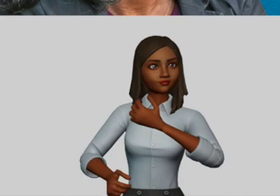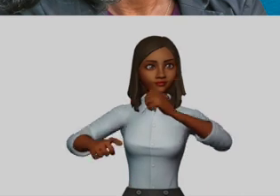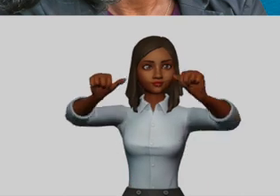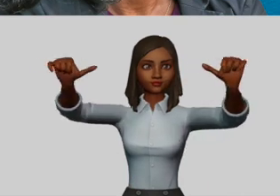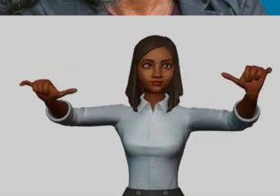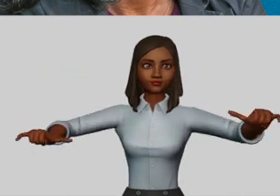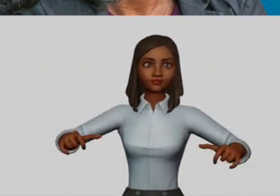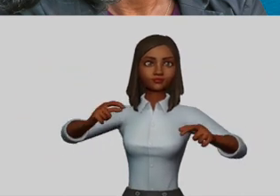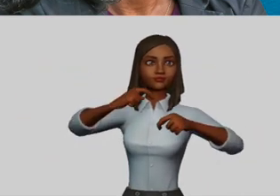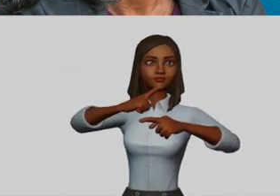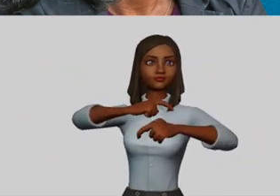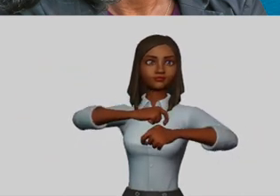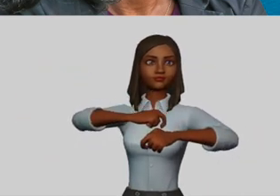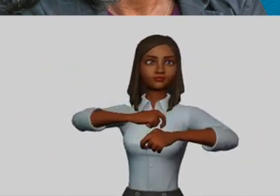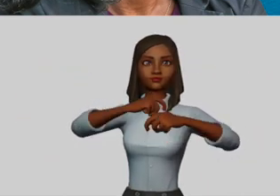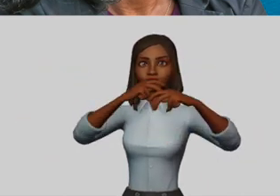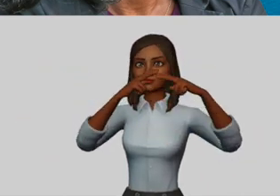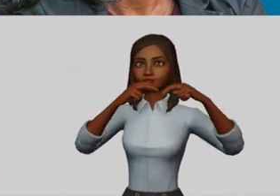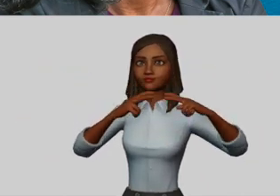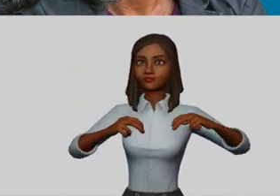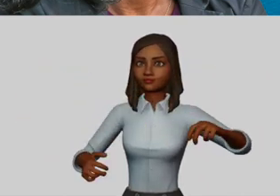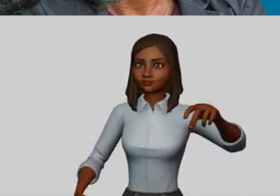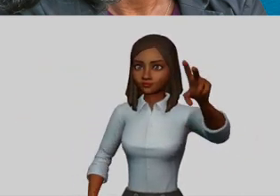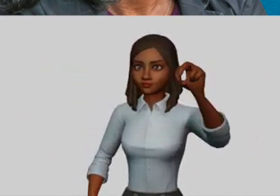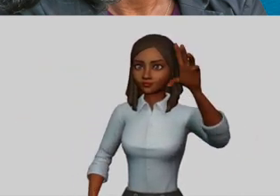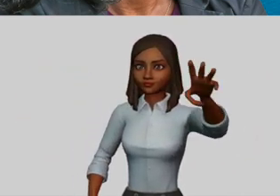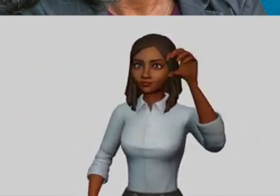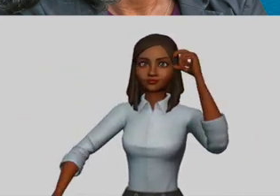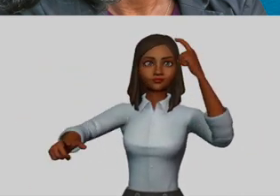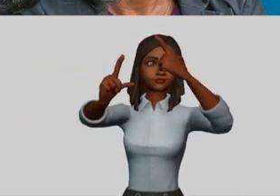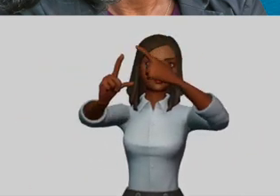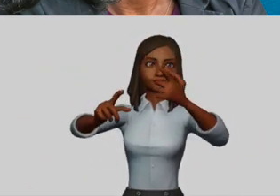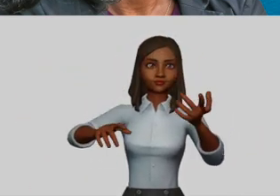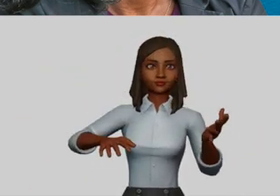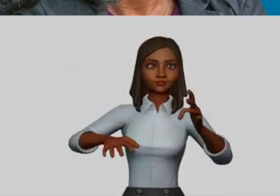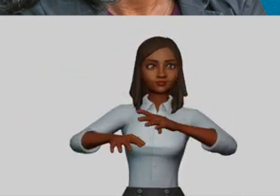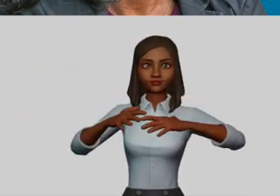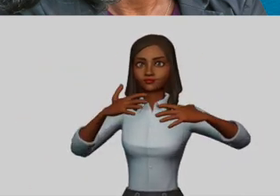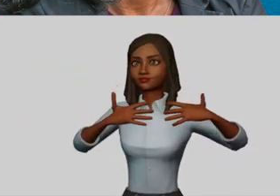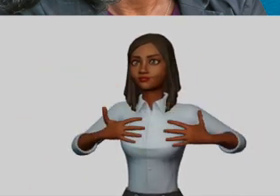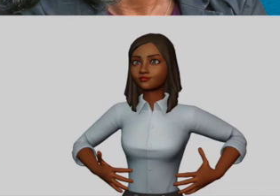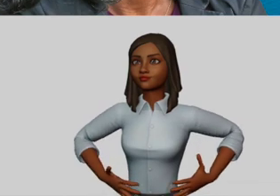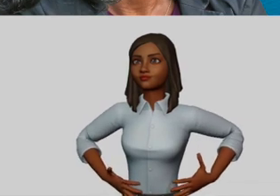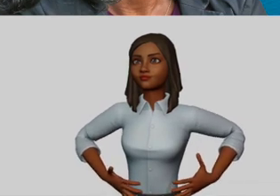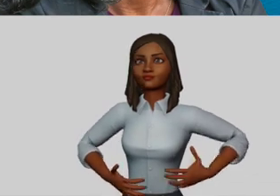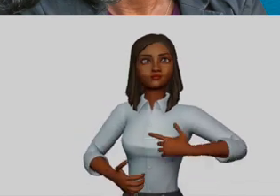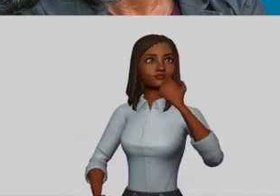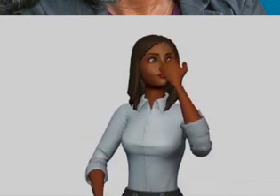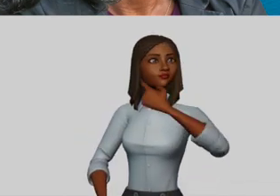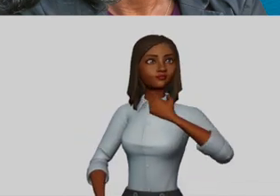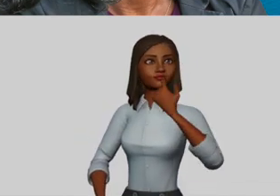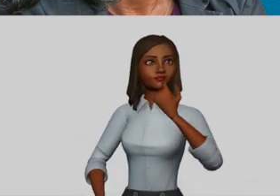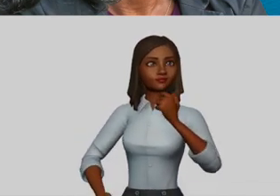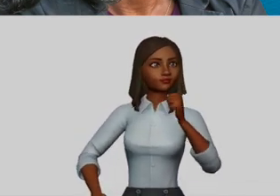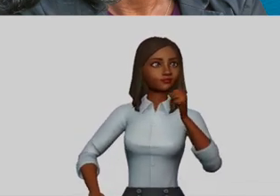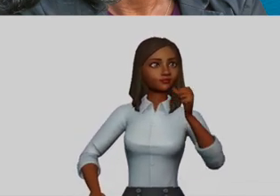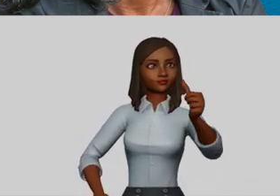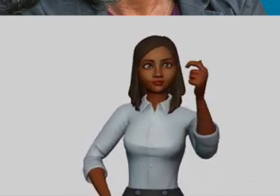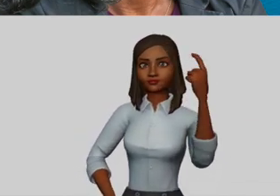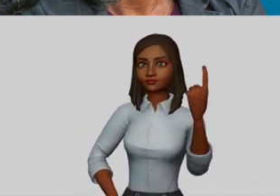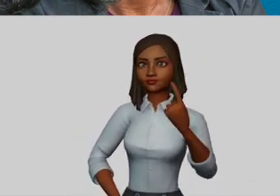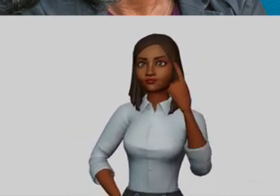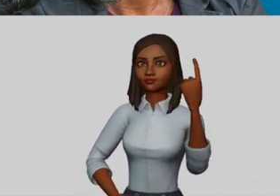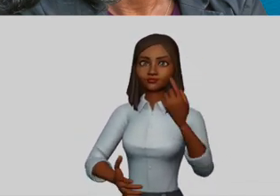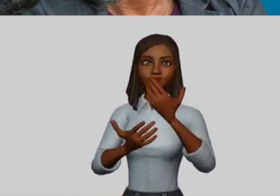¿Los desarrolladores de ustedes duermen o no? Porque no. Con todo ese trabajo que tienen. Yo me lo imagino esto